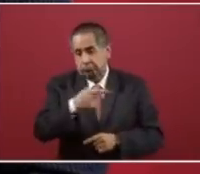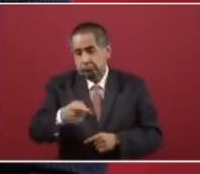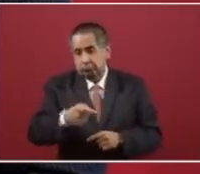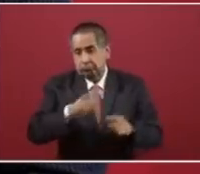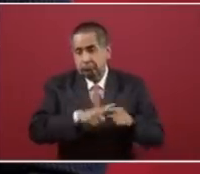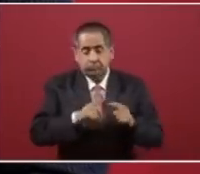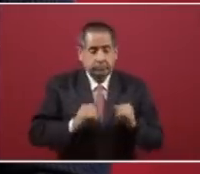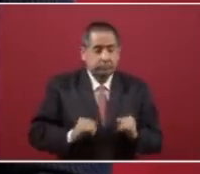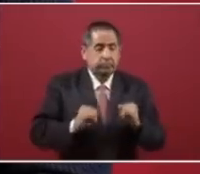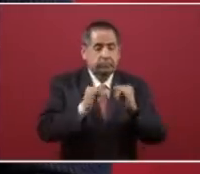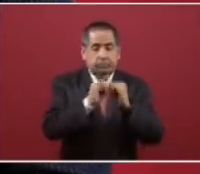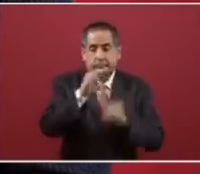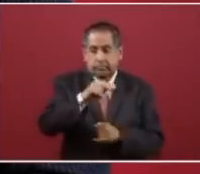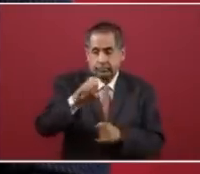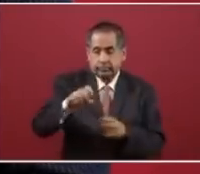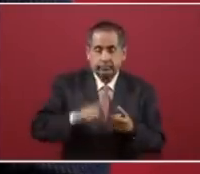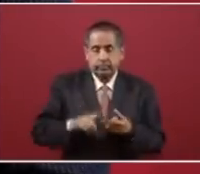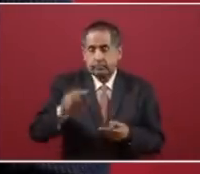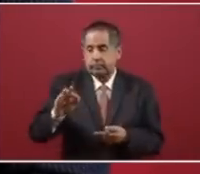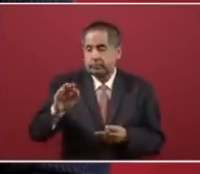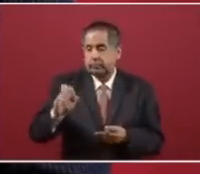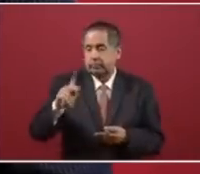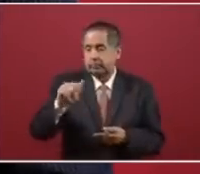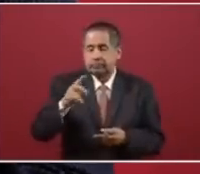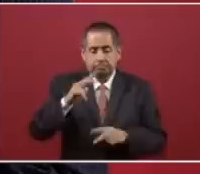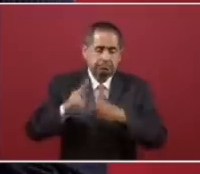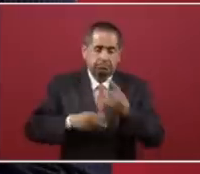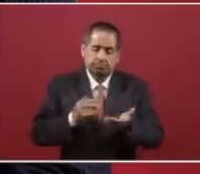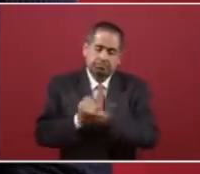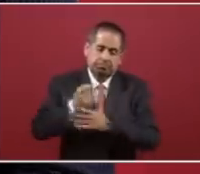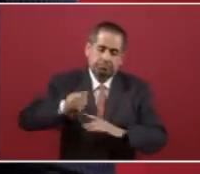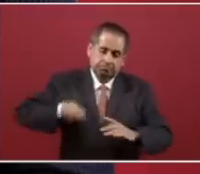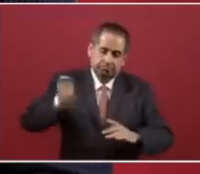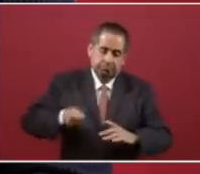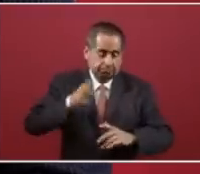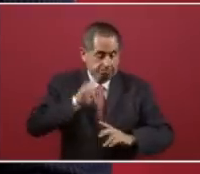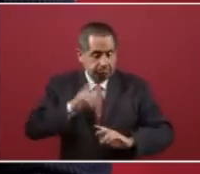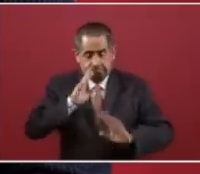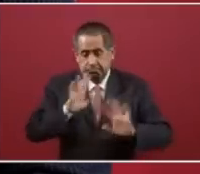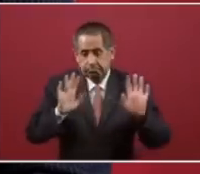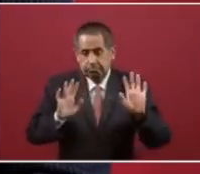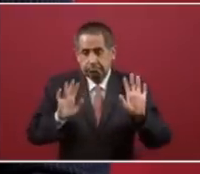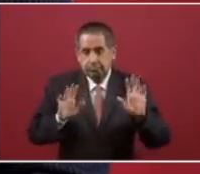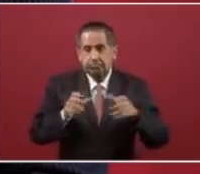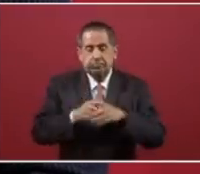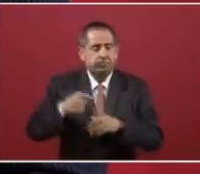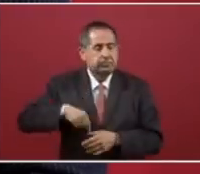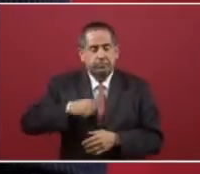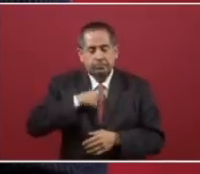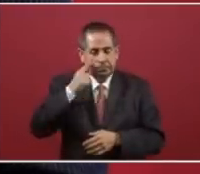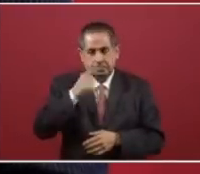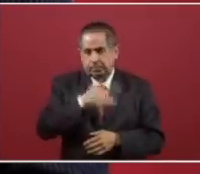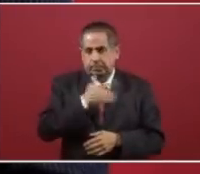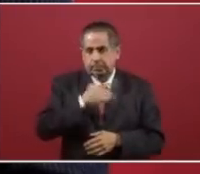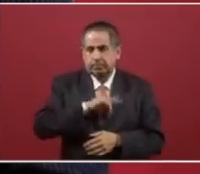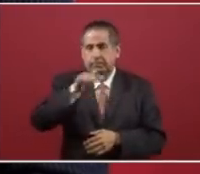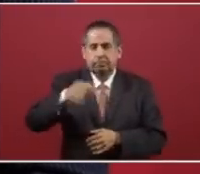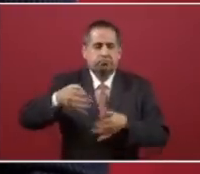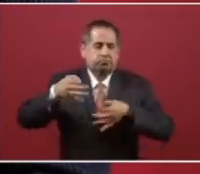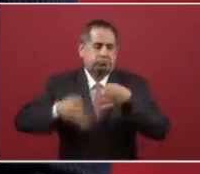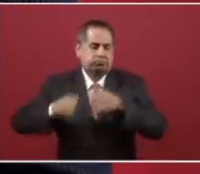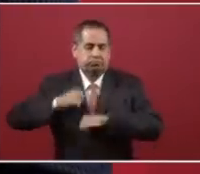instituto nacional electoral y a la de pronunciarse al respecto en su momento así lo consideramos a las autoridades jurisdiccionales